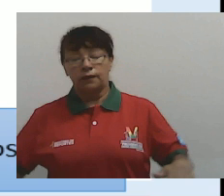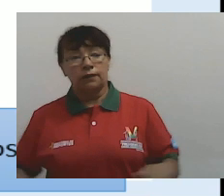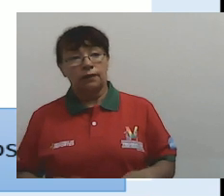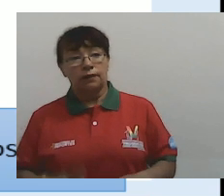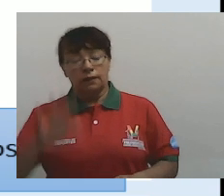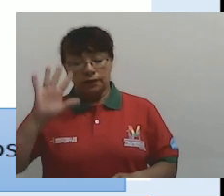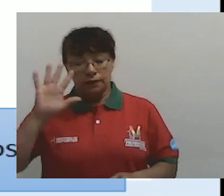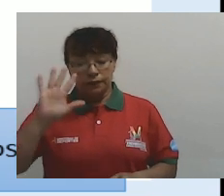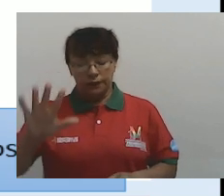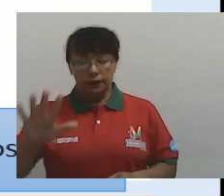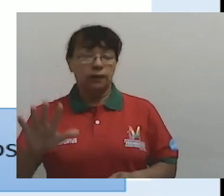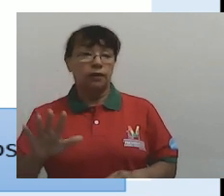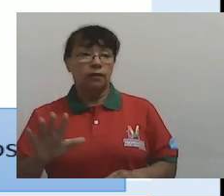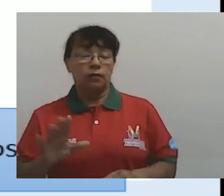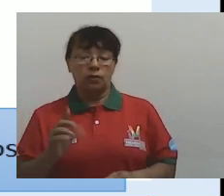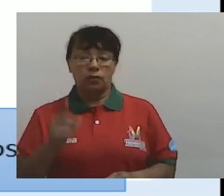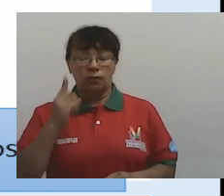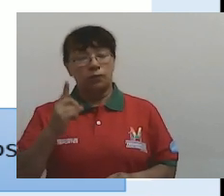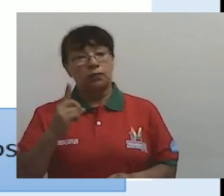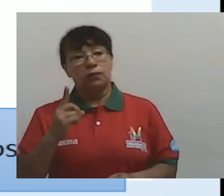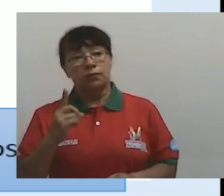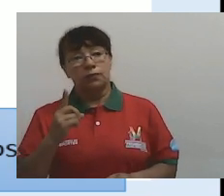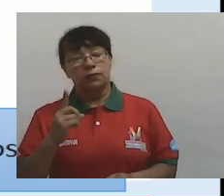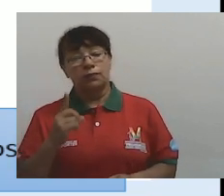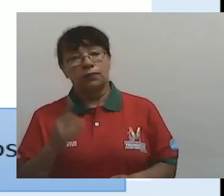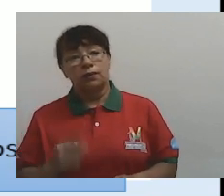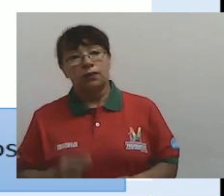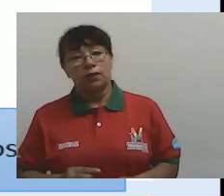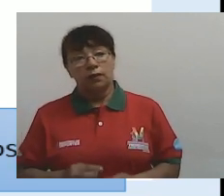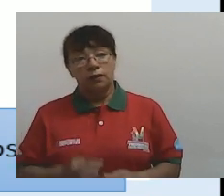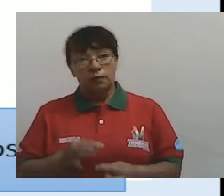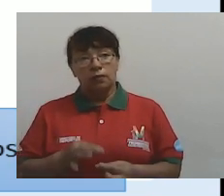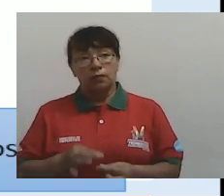5 bombillas un niño. Eso es una capacidad